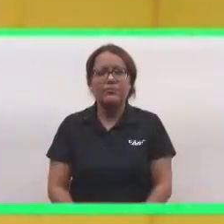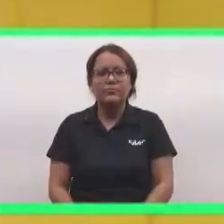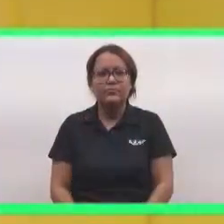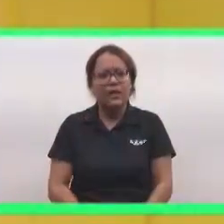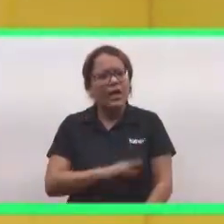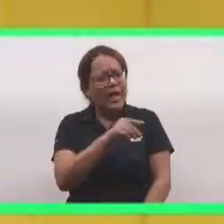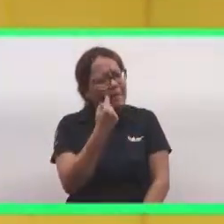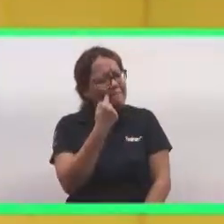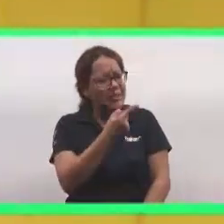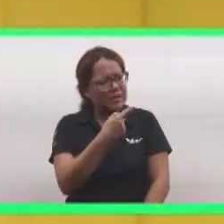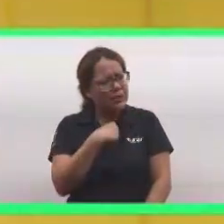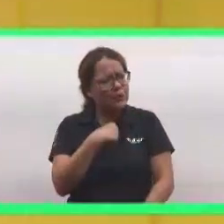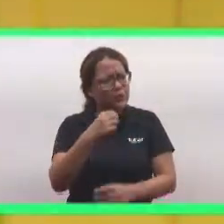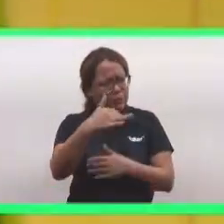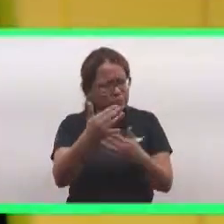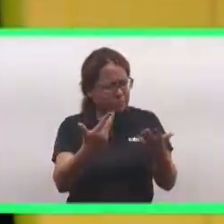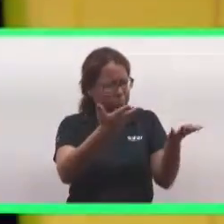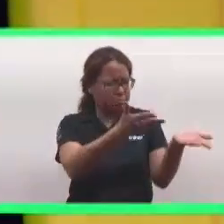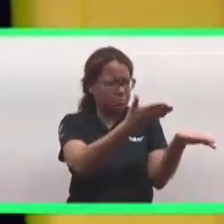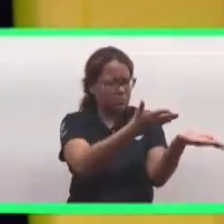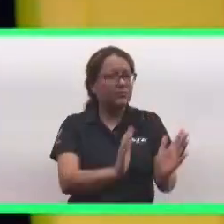sí. Aquí le tengo, mire.